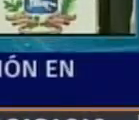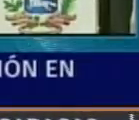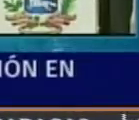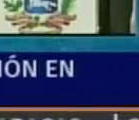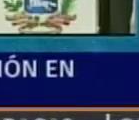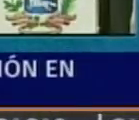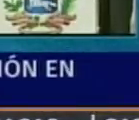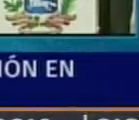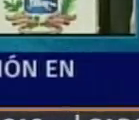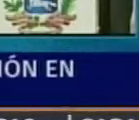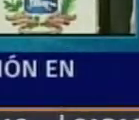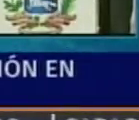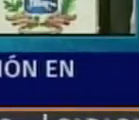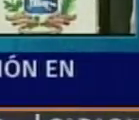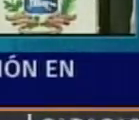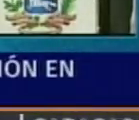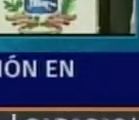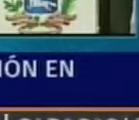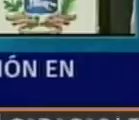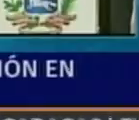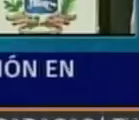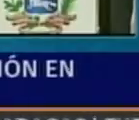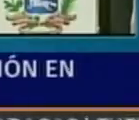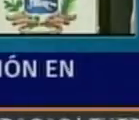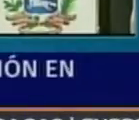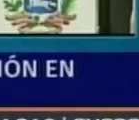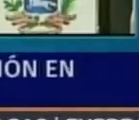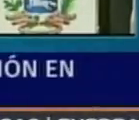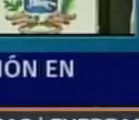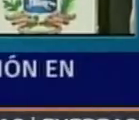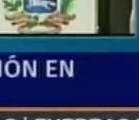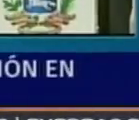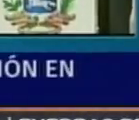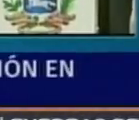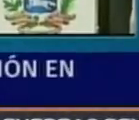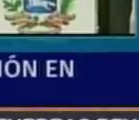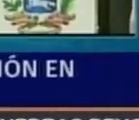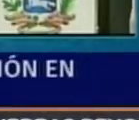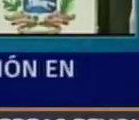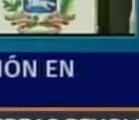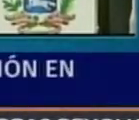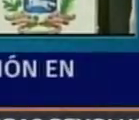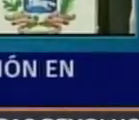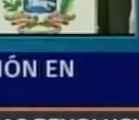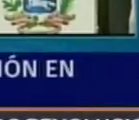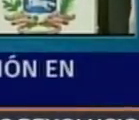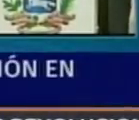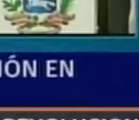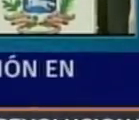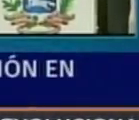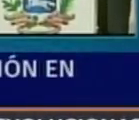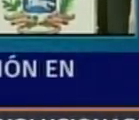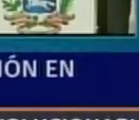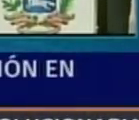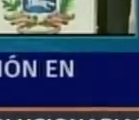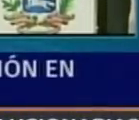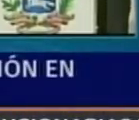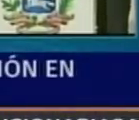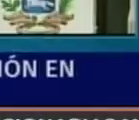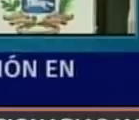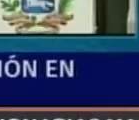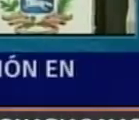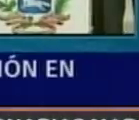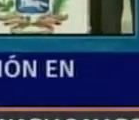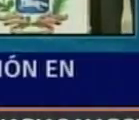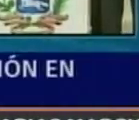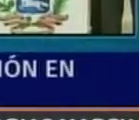hemos querido comenzar por lo más hermoso, se lo decíamos a la señora María Cristina. Nuestros niños, nuestras niñas,